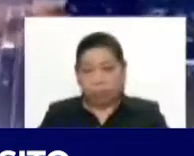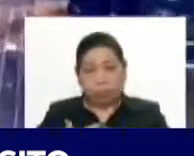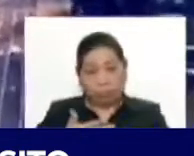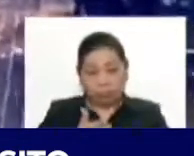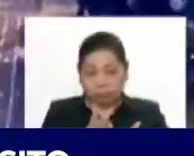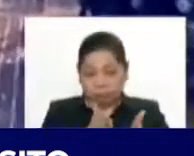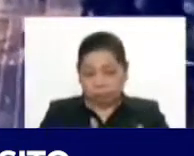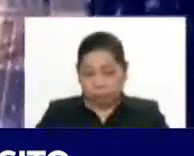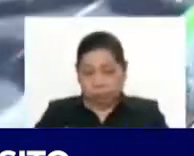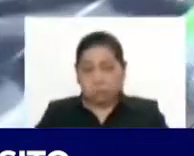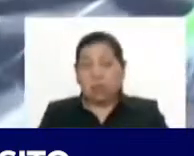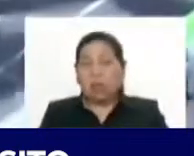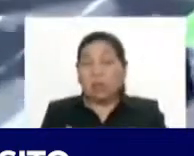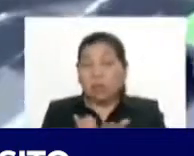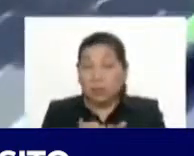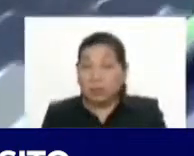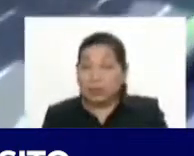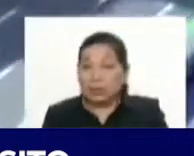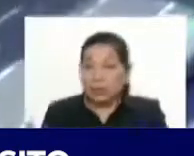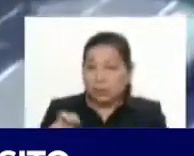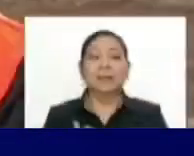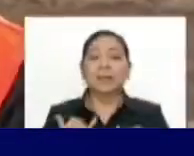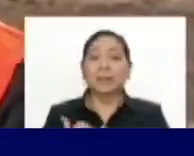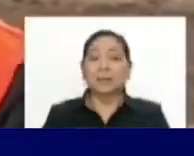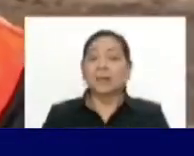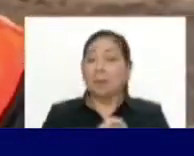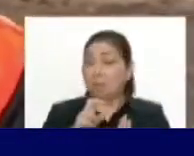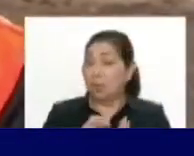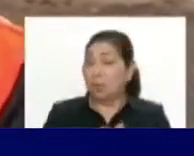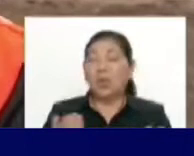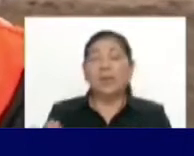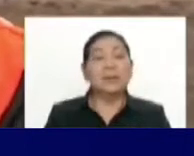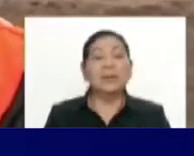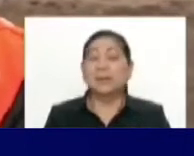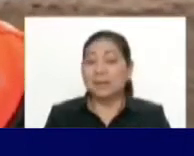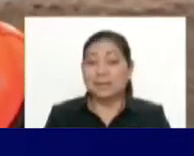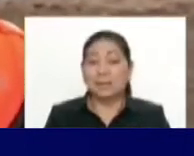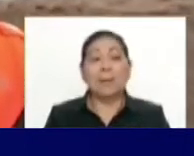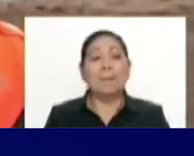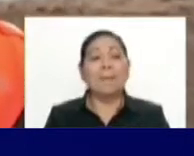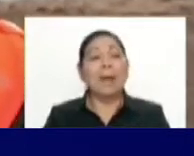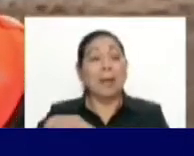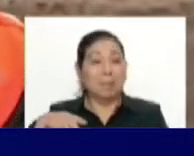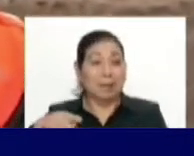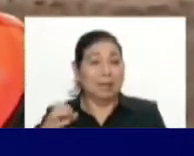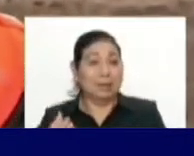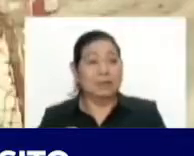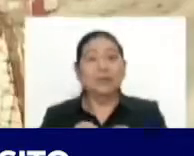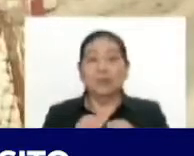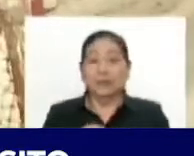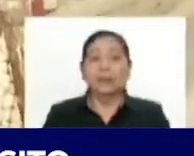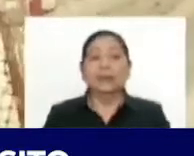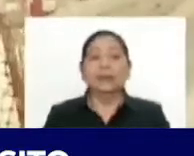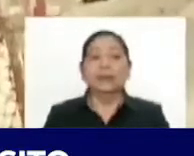invertirán 1.213 millones de dólares. Este proyecto es impulsado por el Ministerio de Transporte y Comunicaciones a través de la Autoridad Portuaria